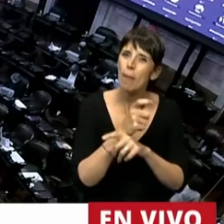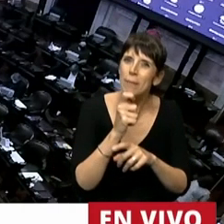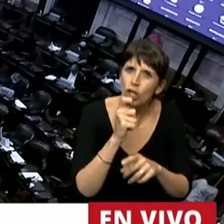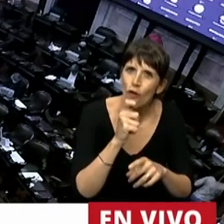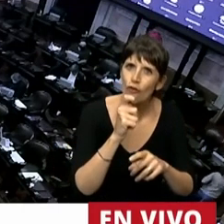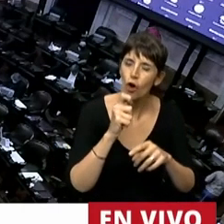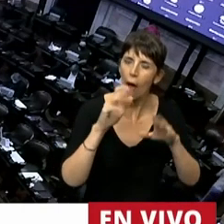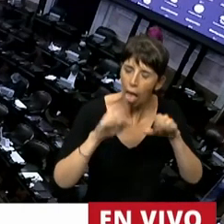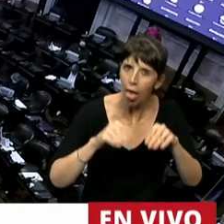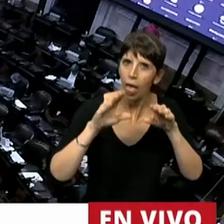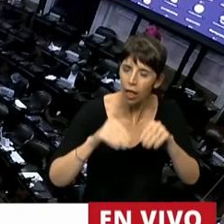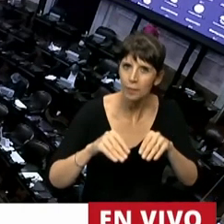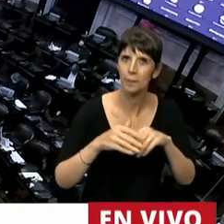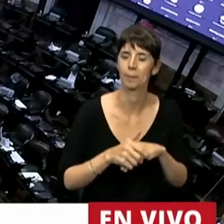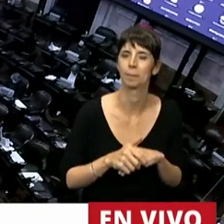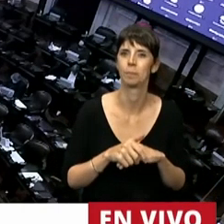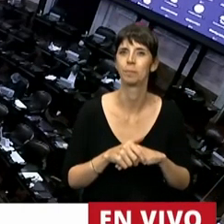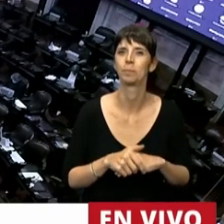presidente. Ok.